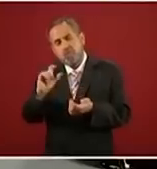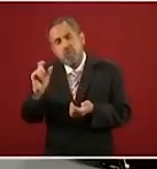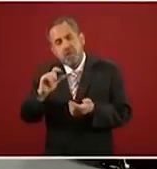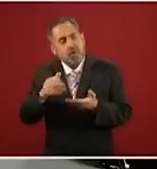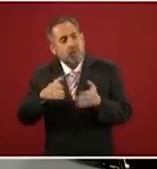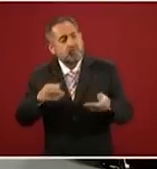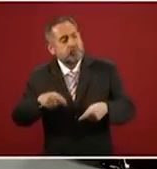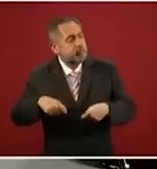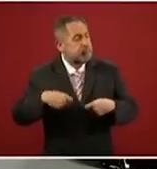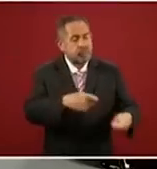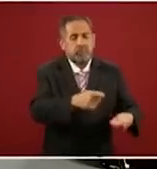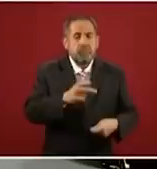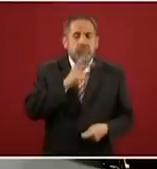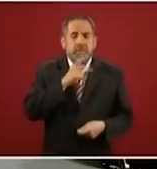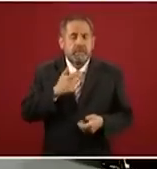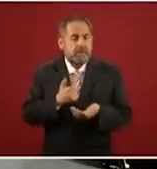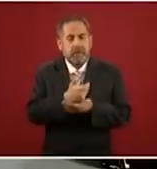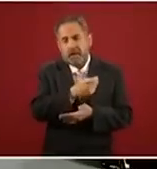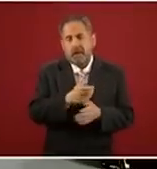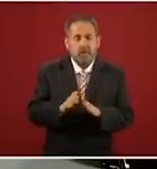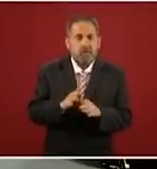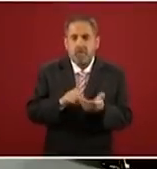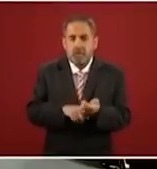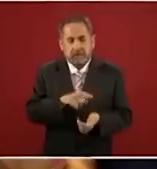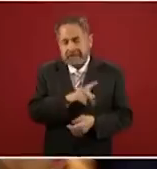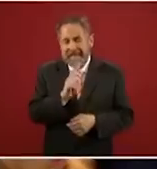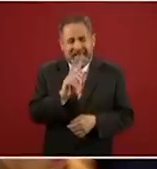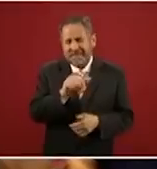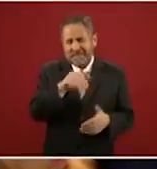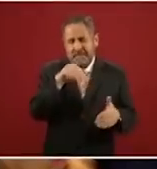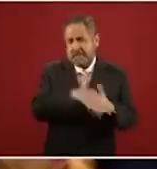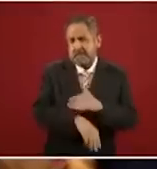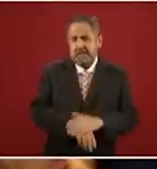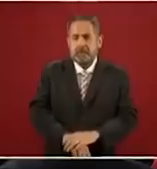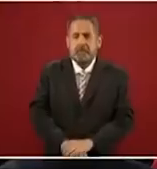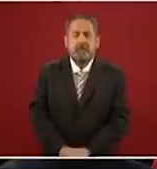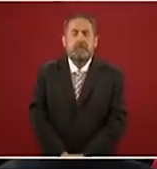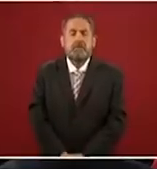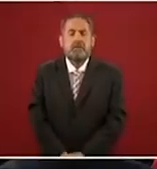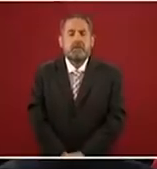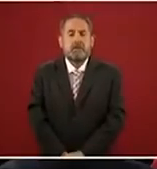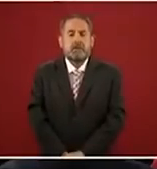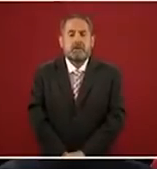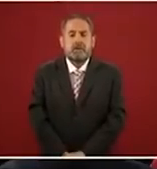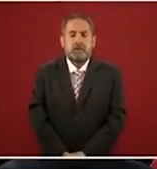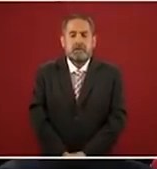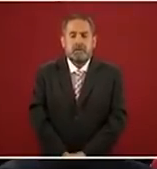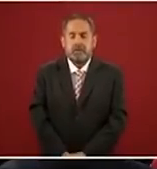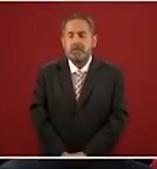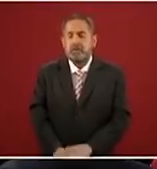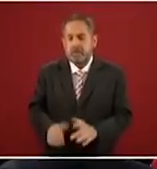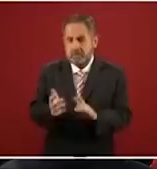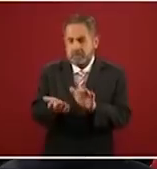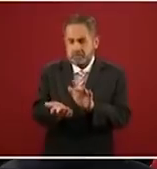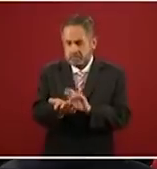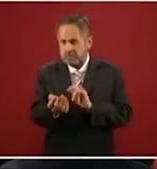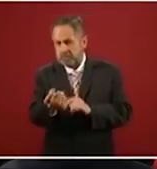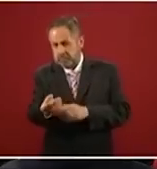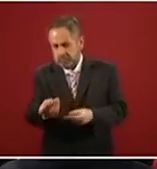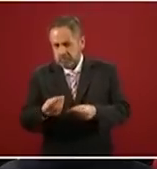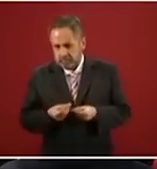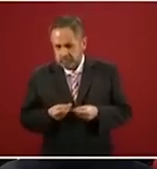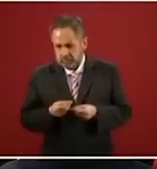cartera pemex porque están al borde bueno pues este tomamos nota